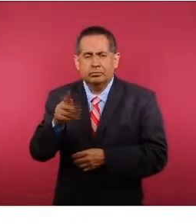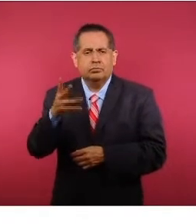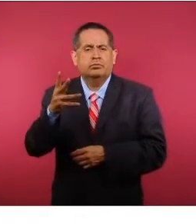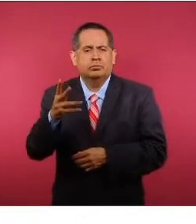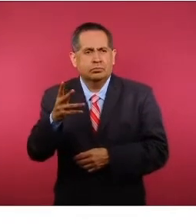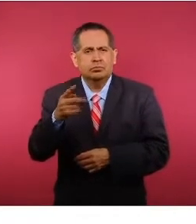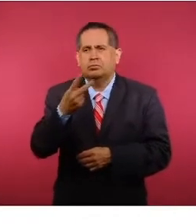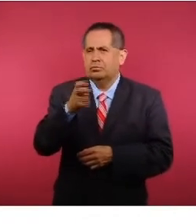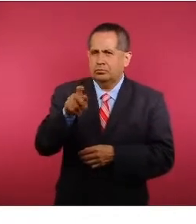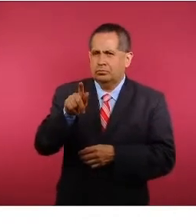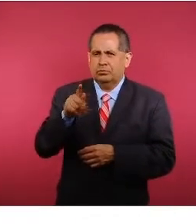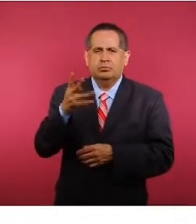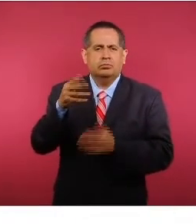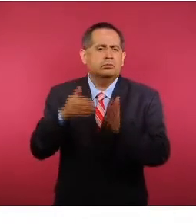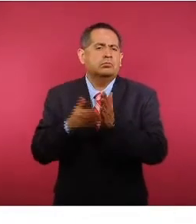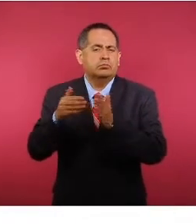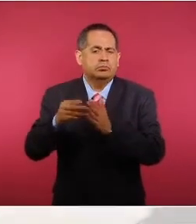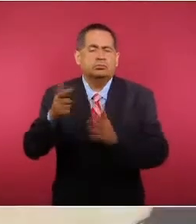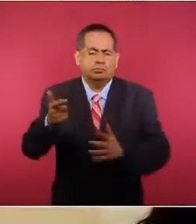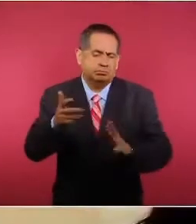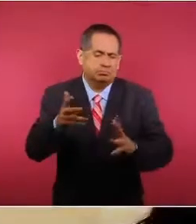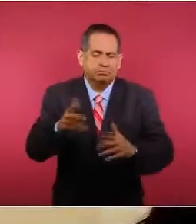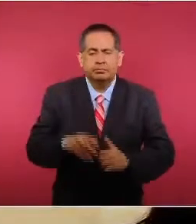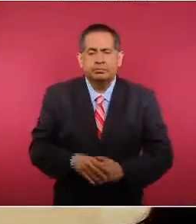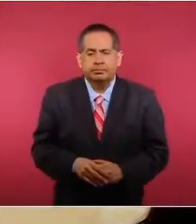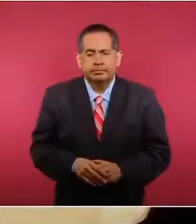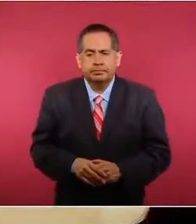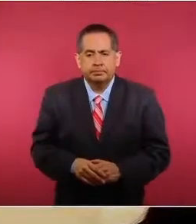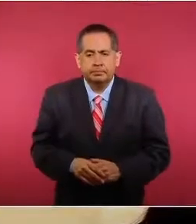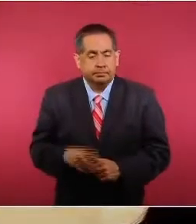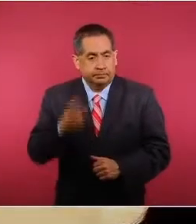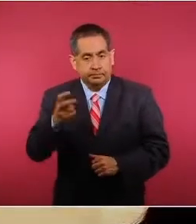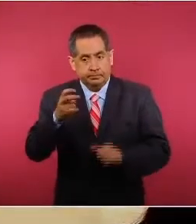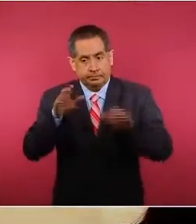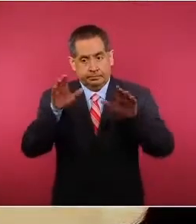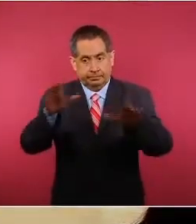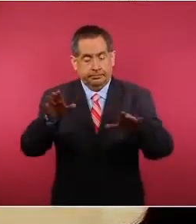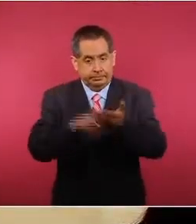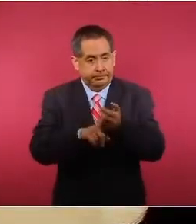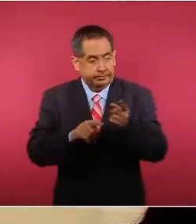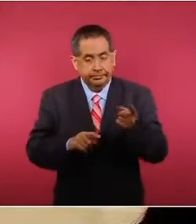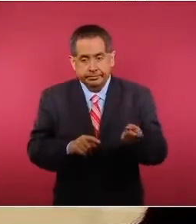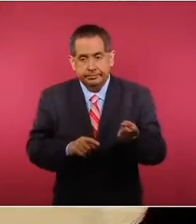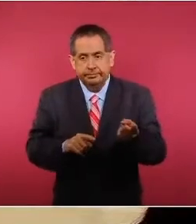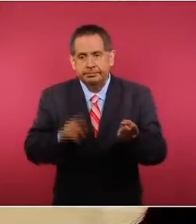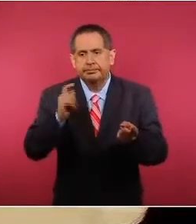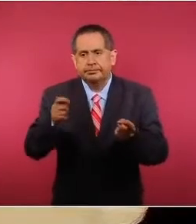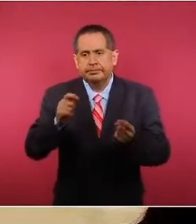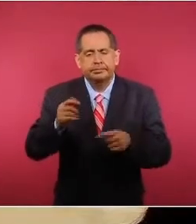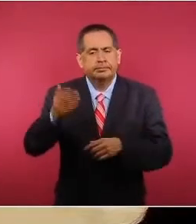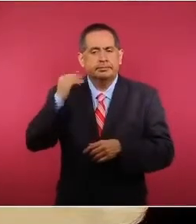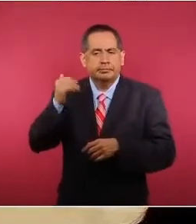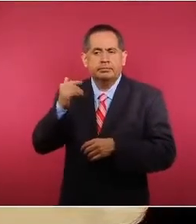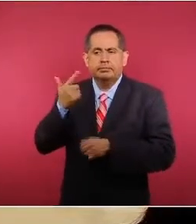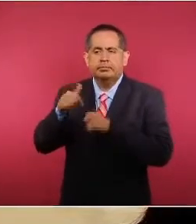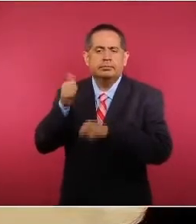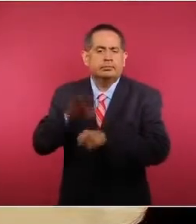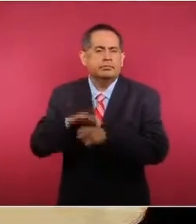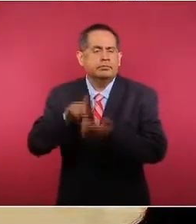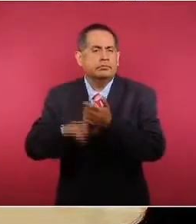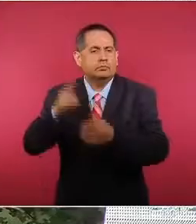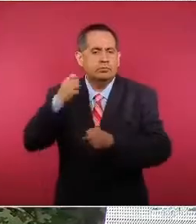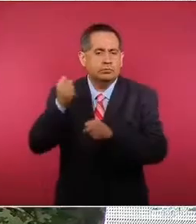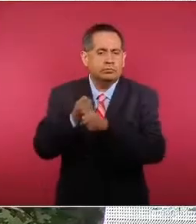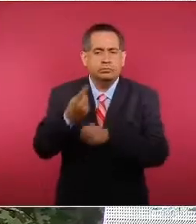poco más de 274 millones de pesos. Este avión, durante la administración pasada, hizo